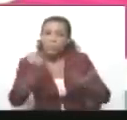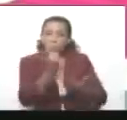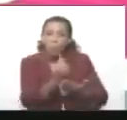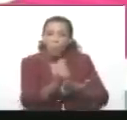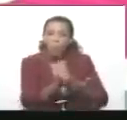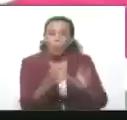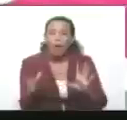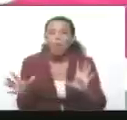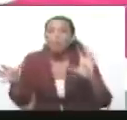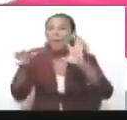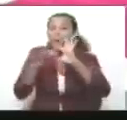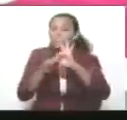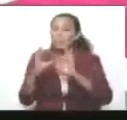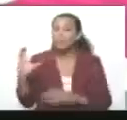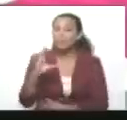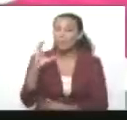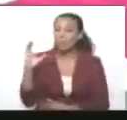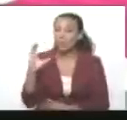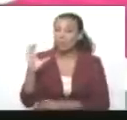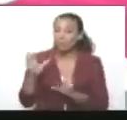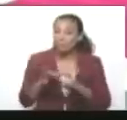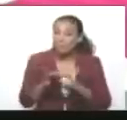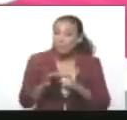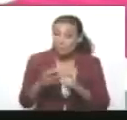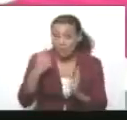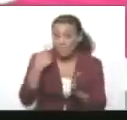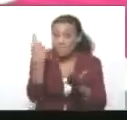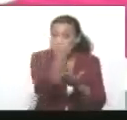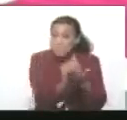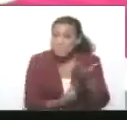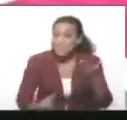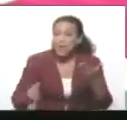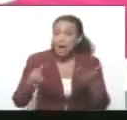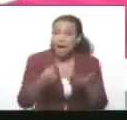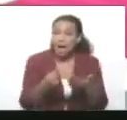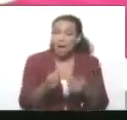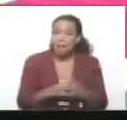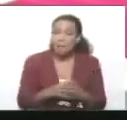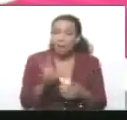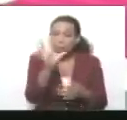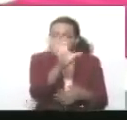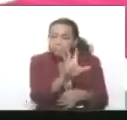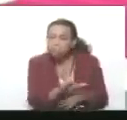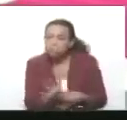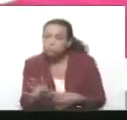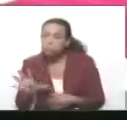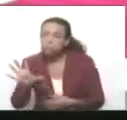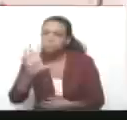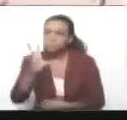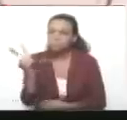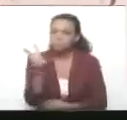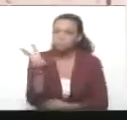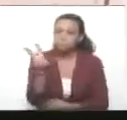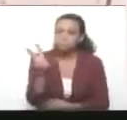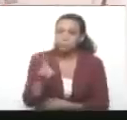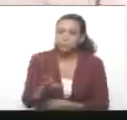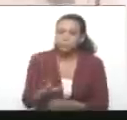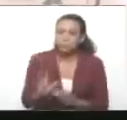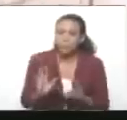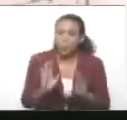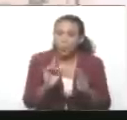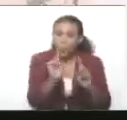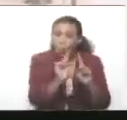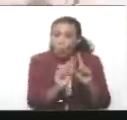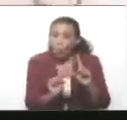Colombia Aquí está el mapa ve un inmenso territorio de edad